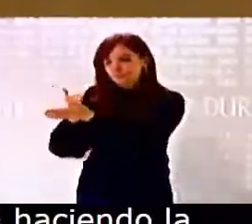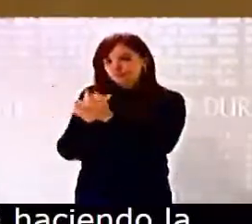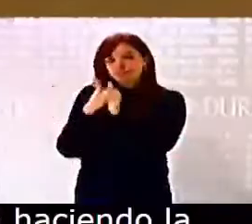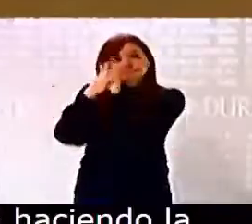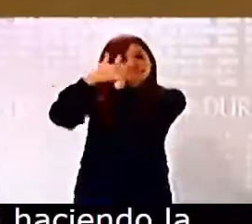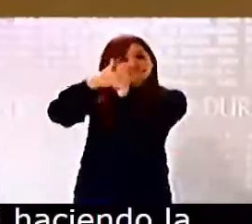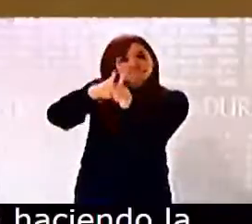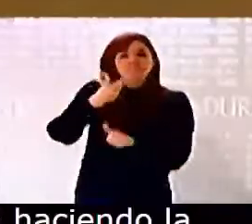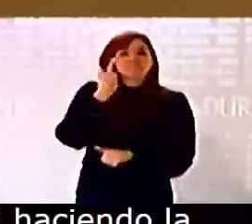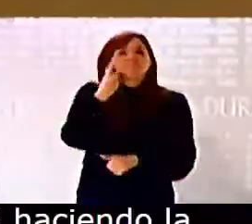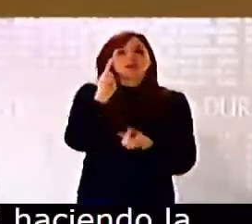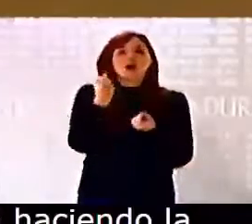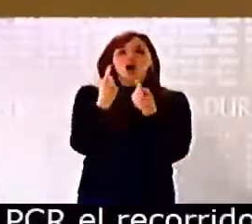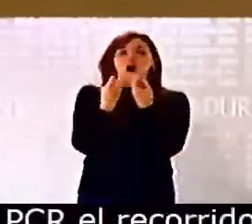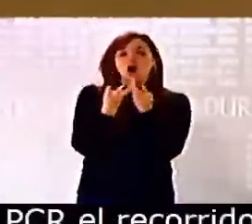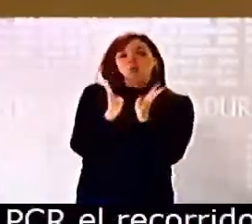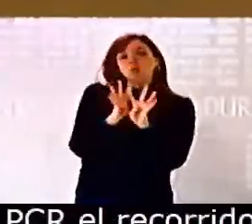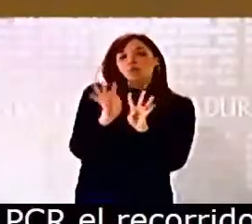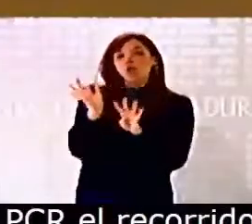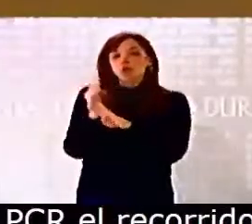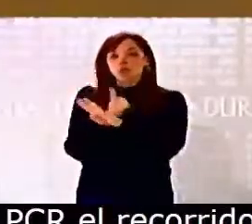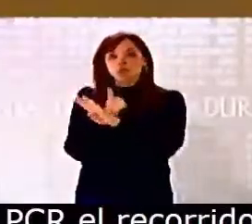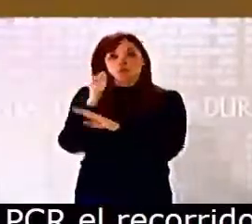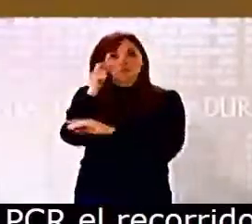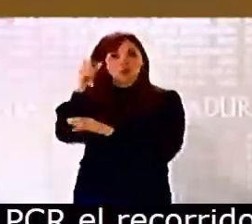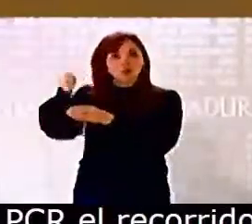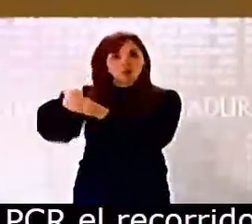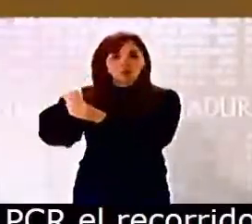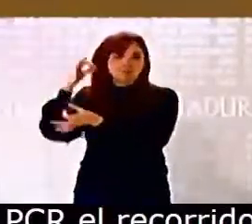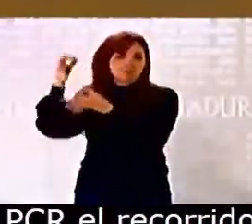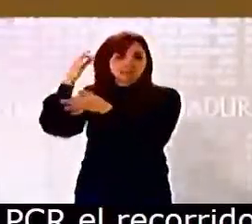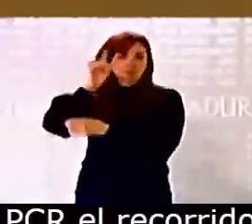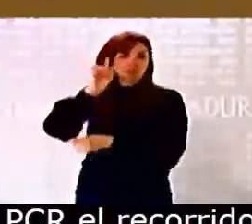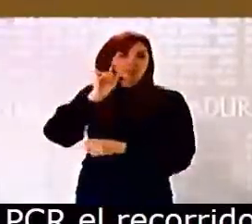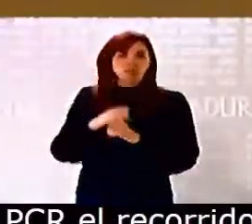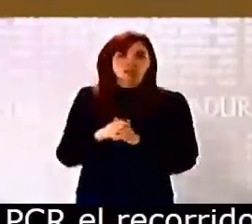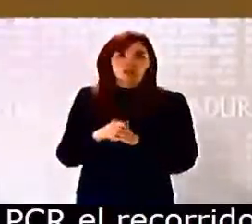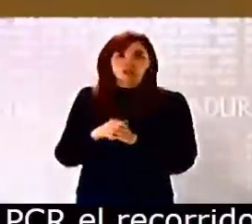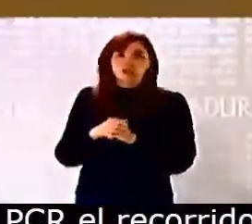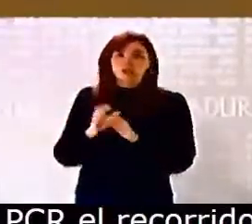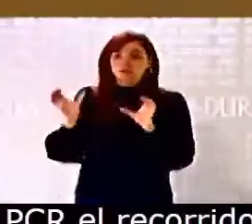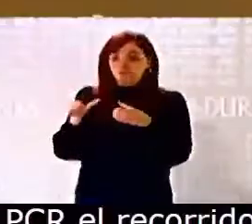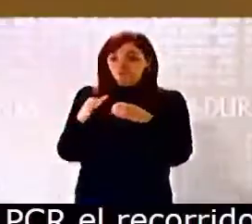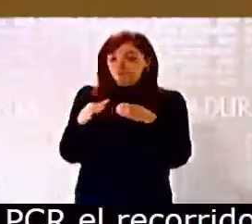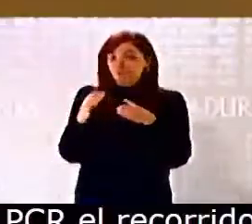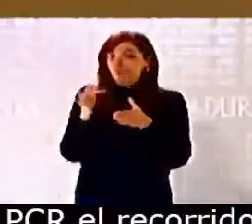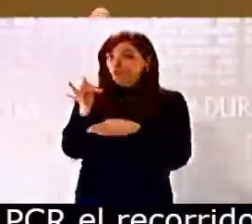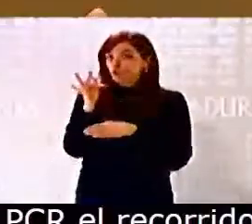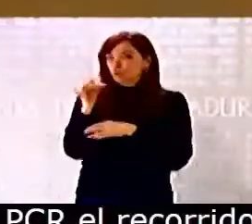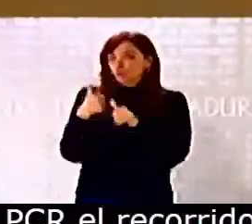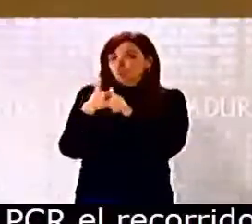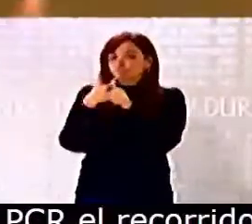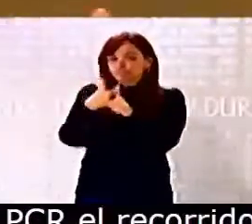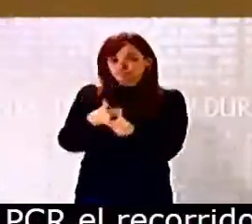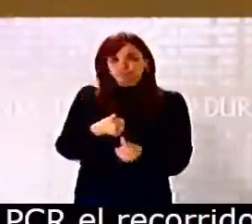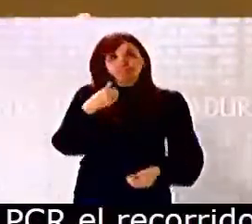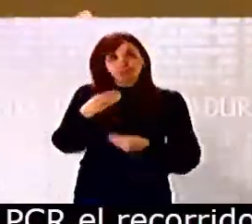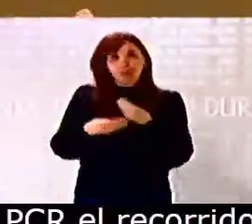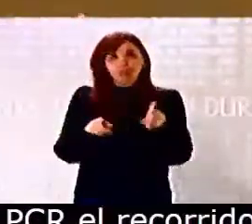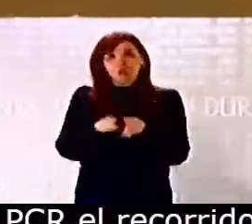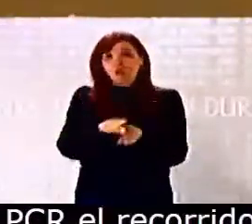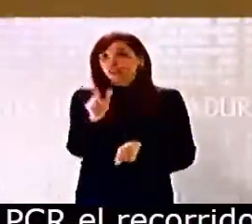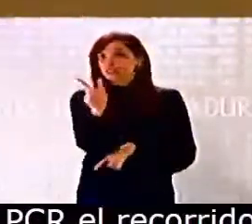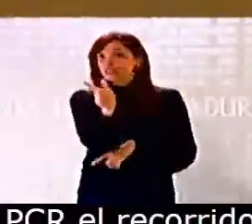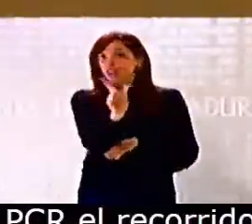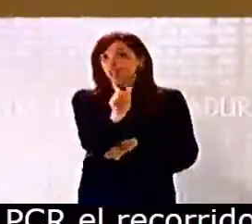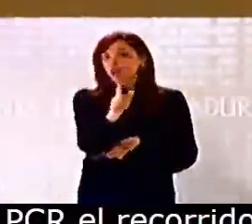esos alumnos o en todos esos ciudadanos del municipio, que no conozco el detalle, han dado positivo, como se ha hecho en Llerena